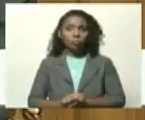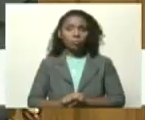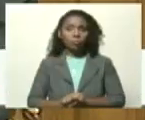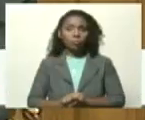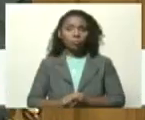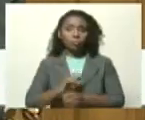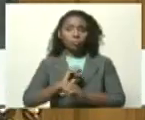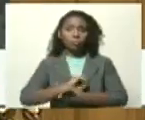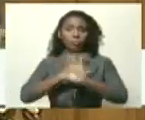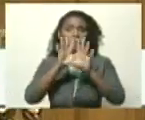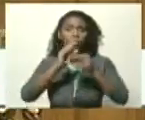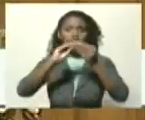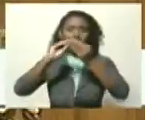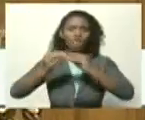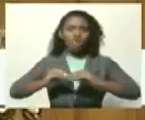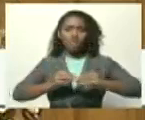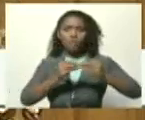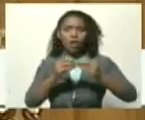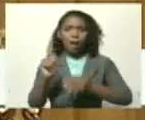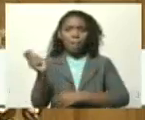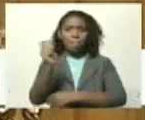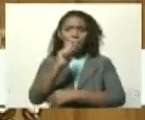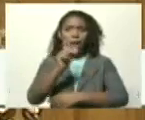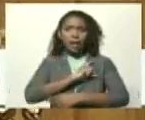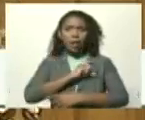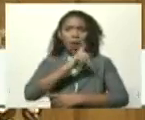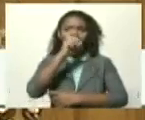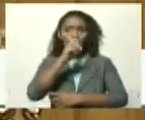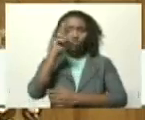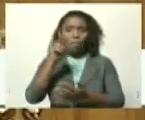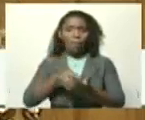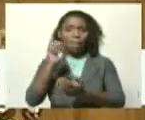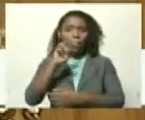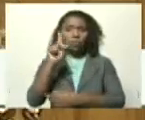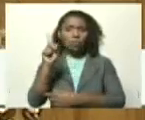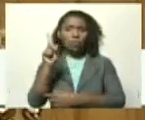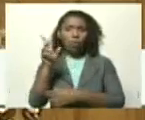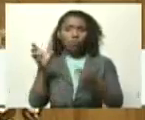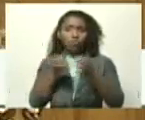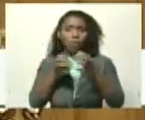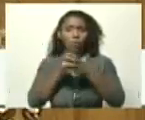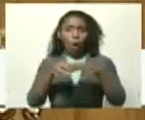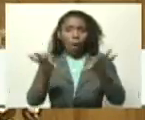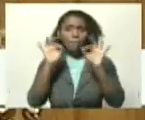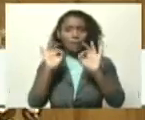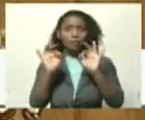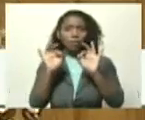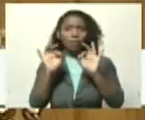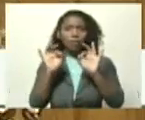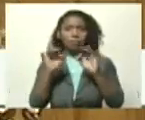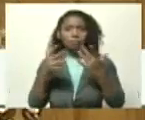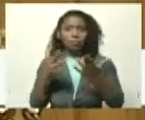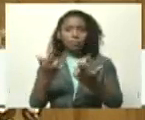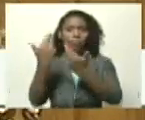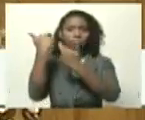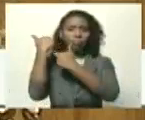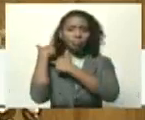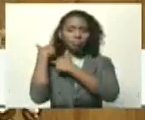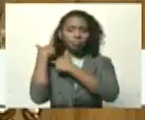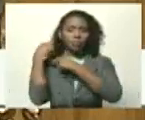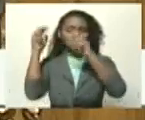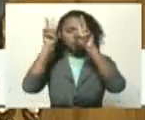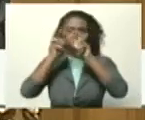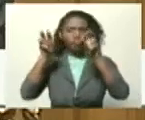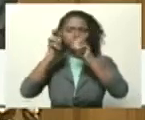conformó en el mes de enero del año 2021 una comisión especial que se encargara de